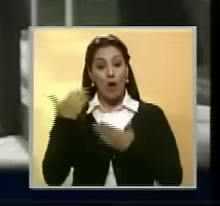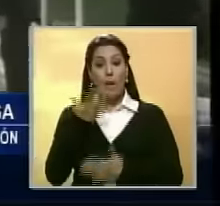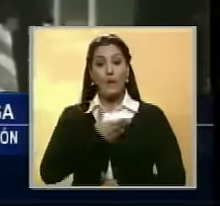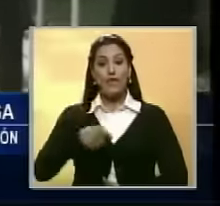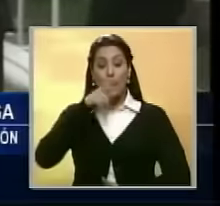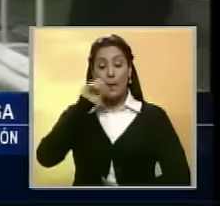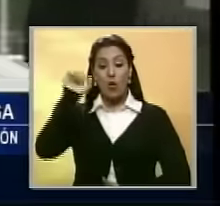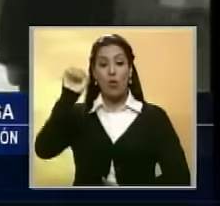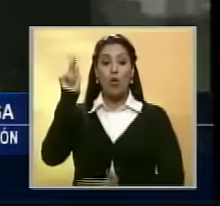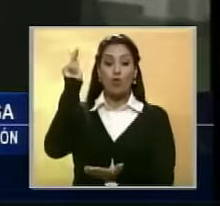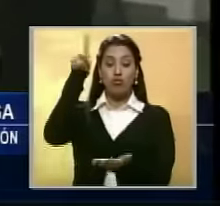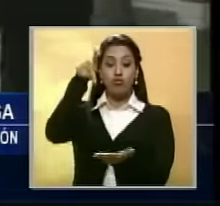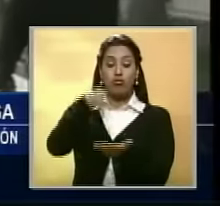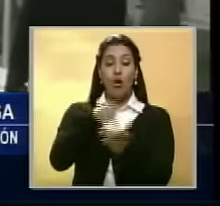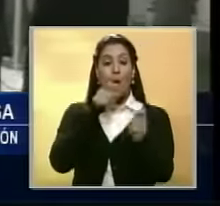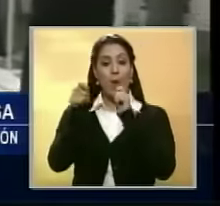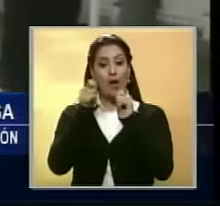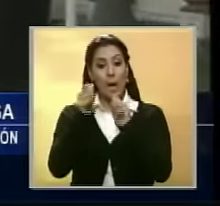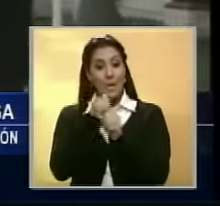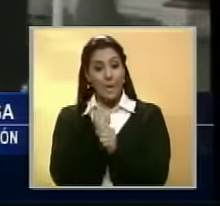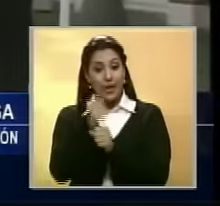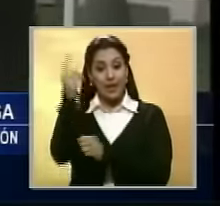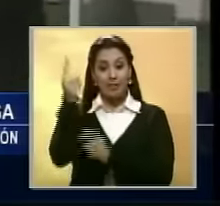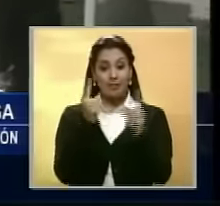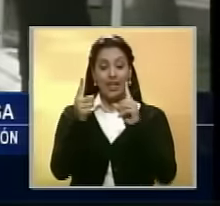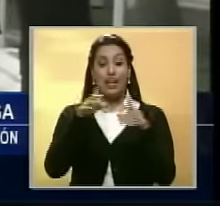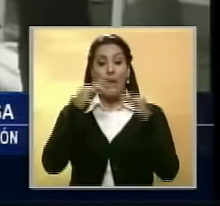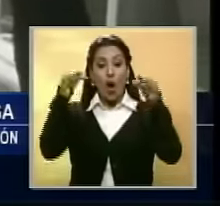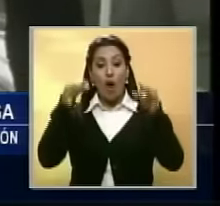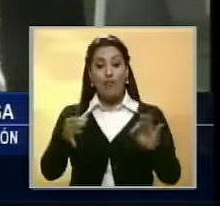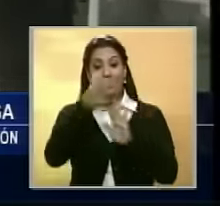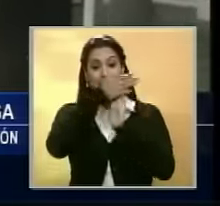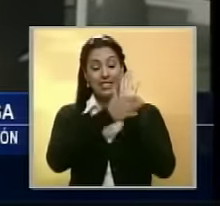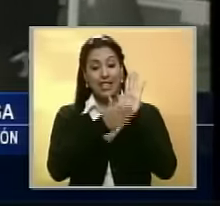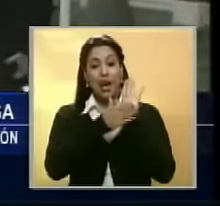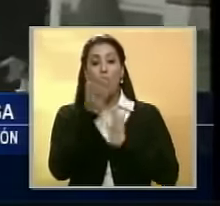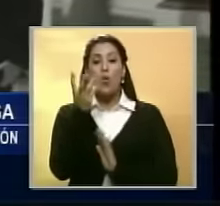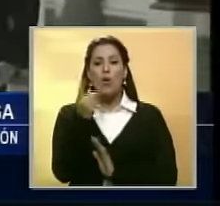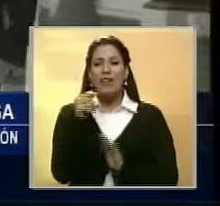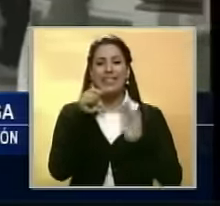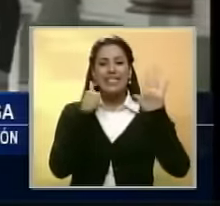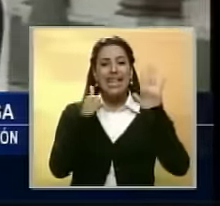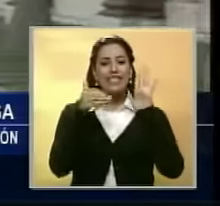mandatario recibirá a la prensa para hablarles del decreto publicado en Gaceta Oficial número